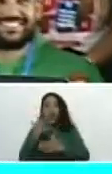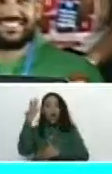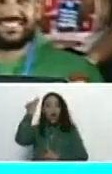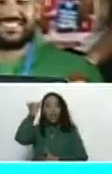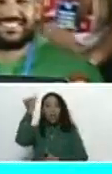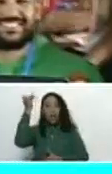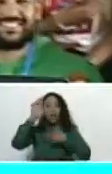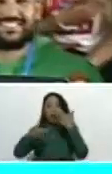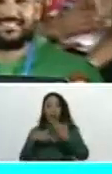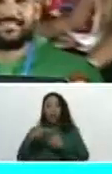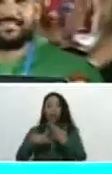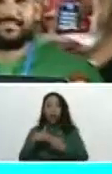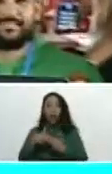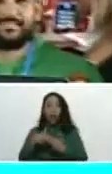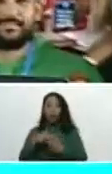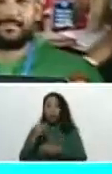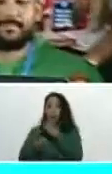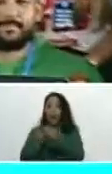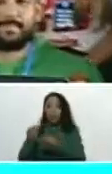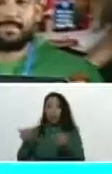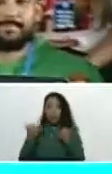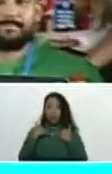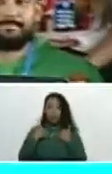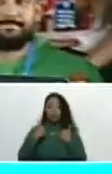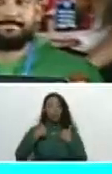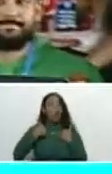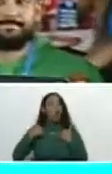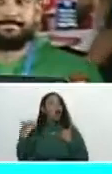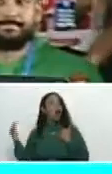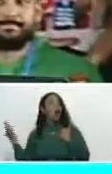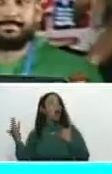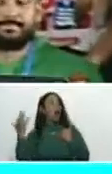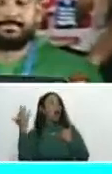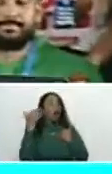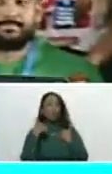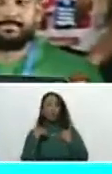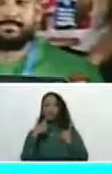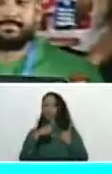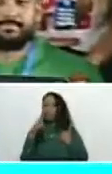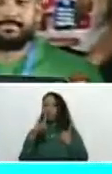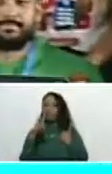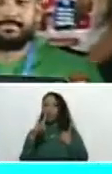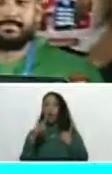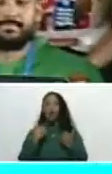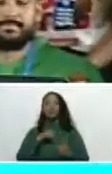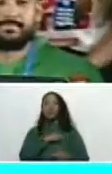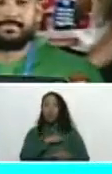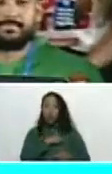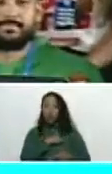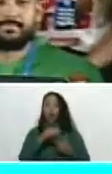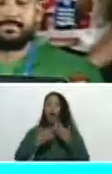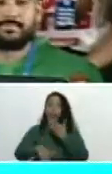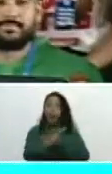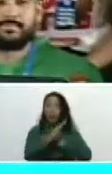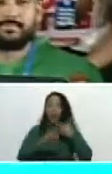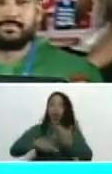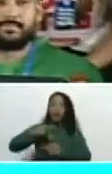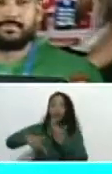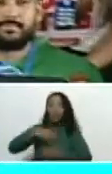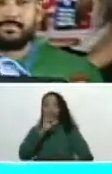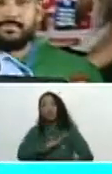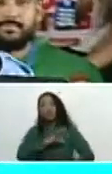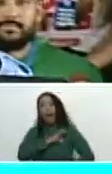revolución, no lo hizo para sí mismo, para él. Cuando nosotros hemos llevado adelante esta revolución